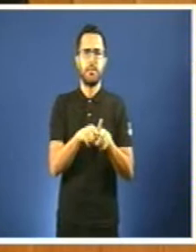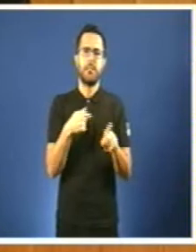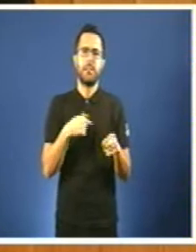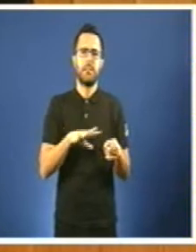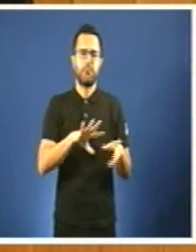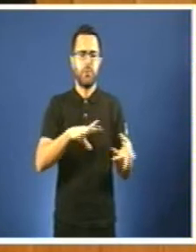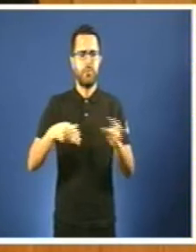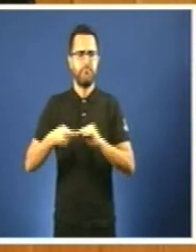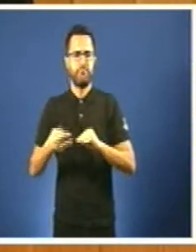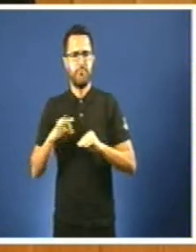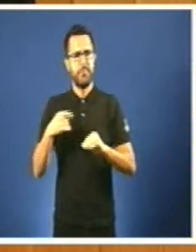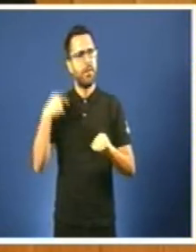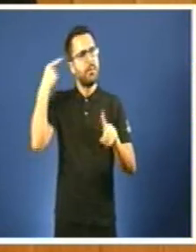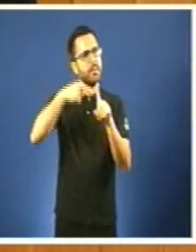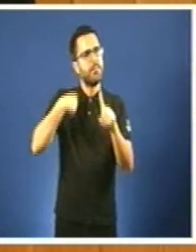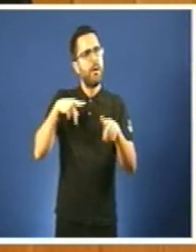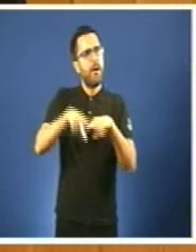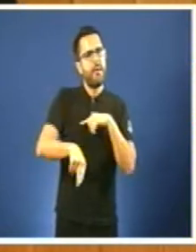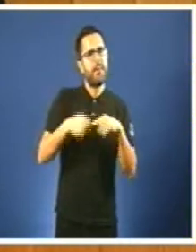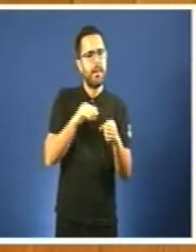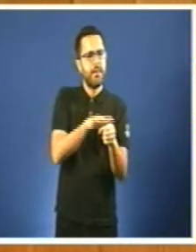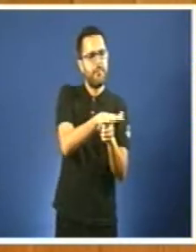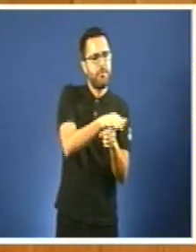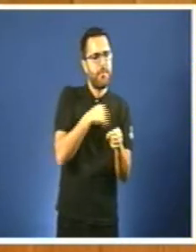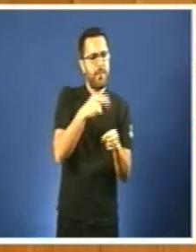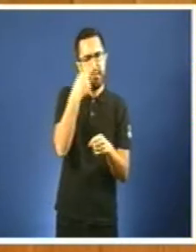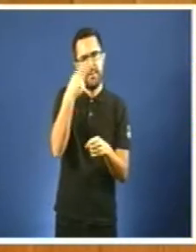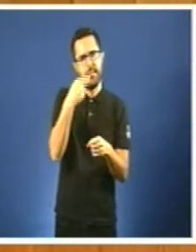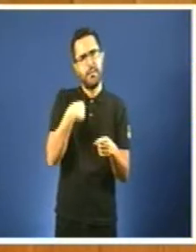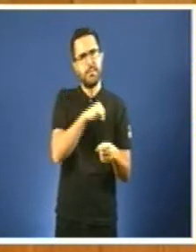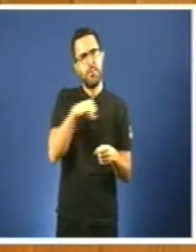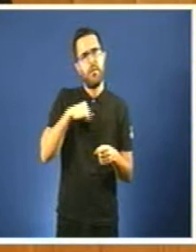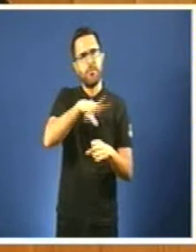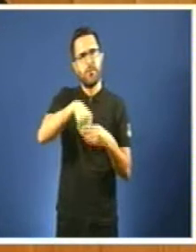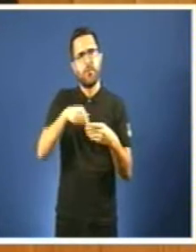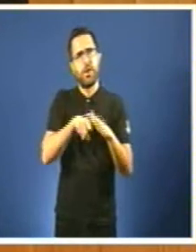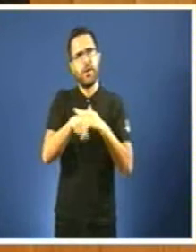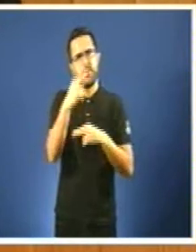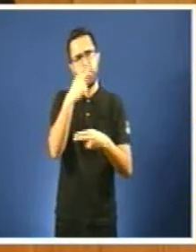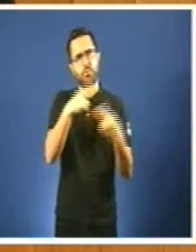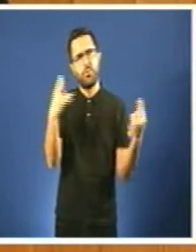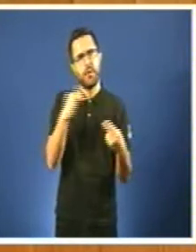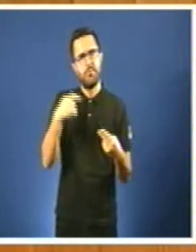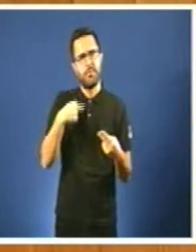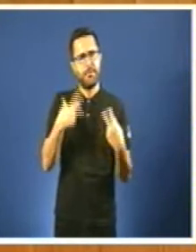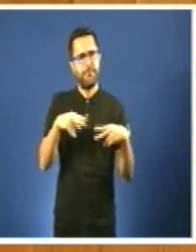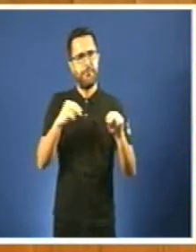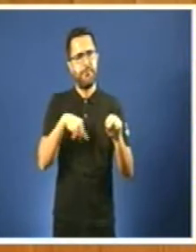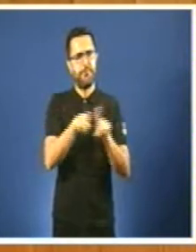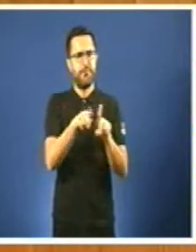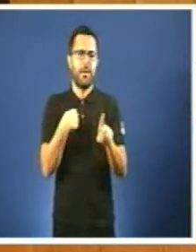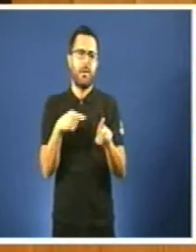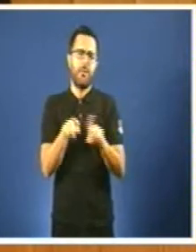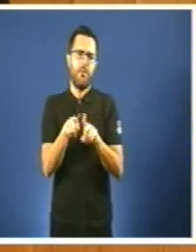para evitar a confluencia e influencia de intereses privados na xestión pública e acabar coa vergoña das portas